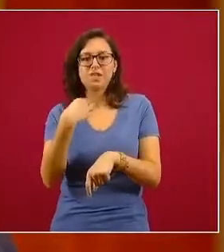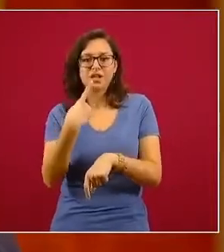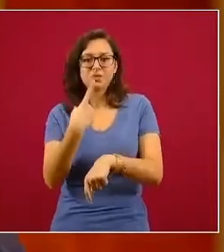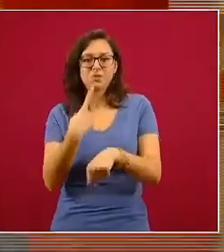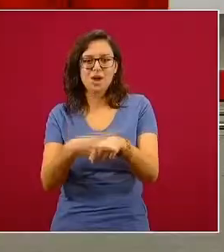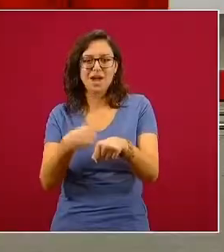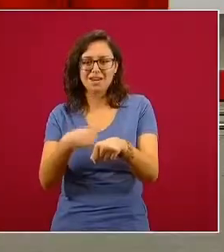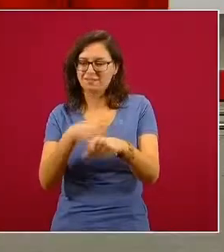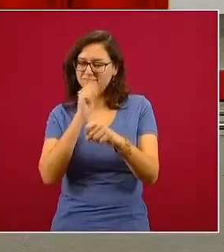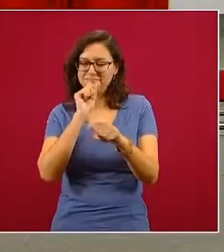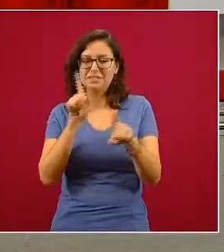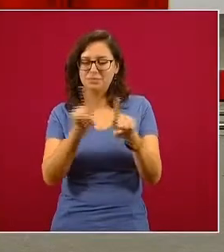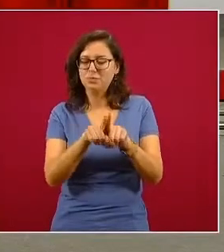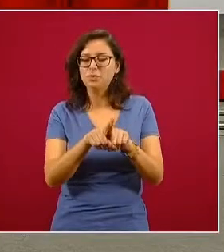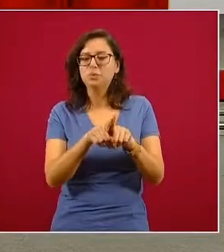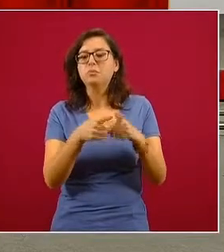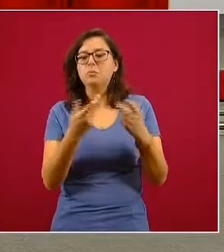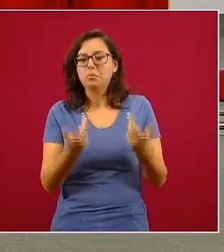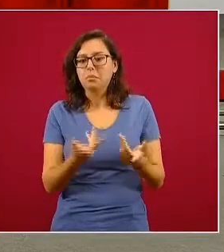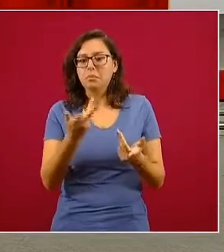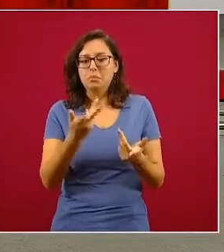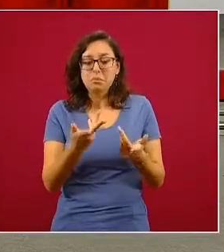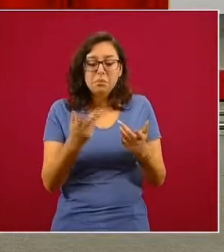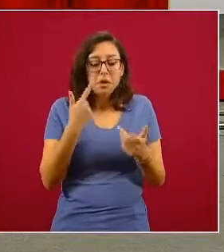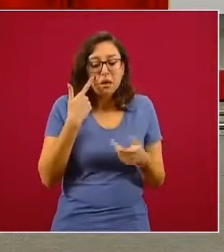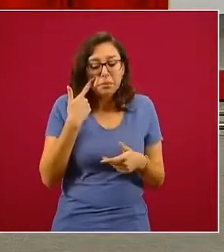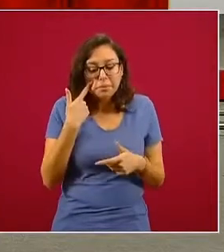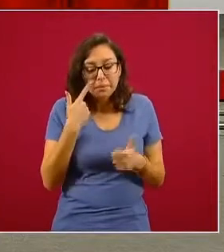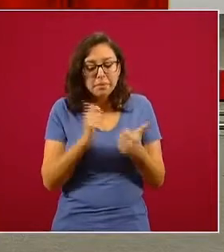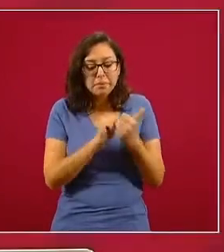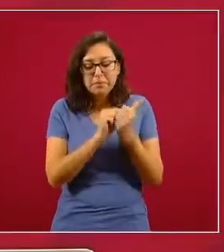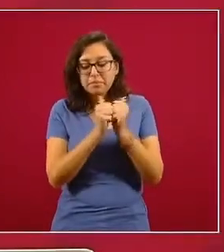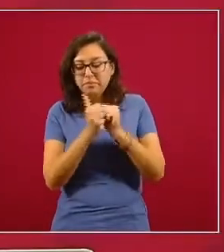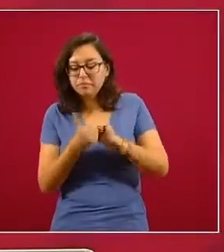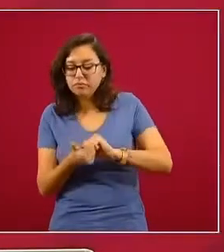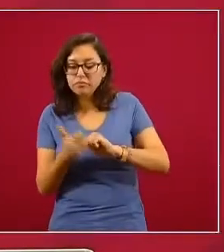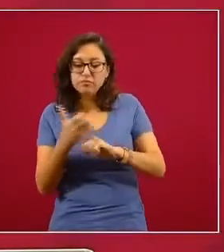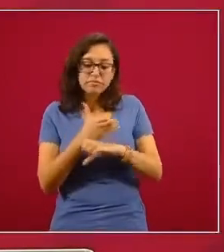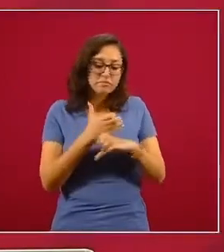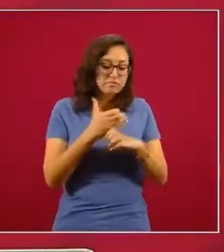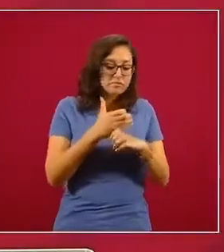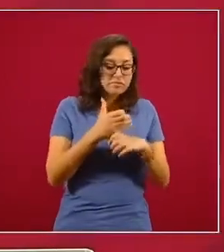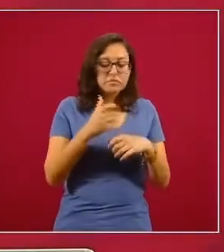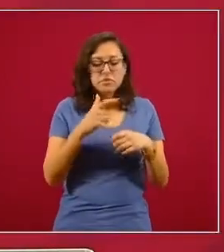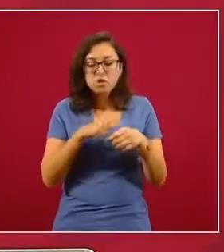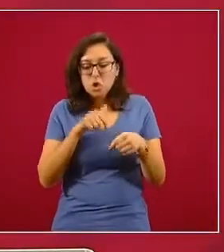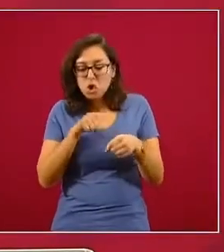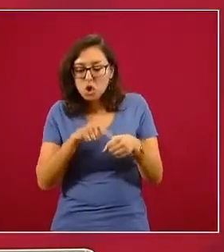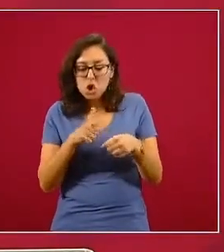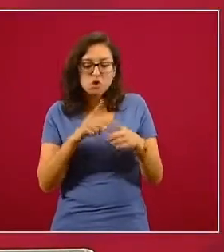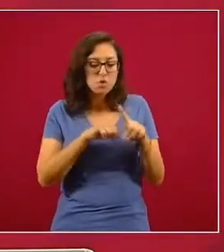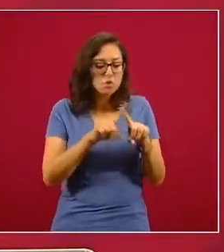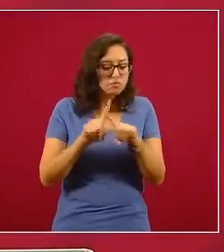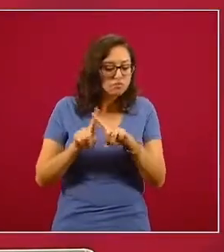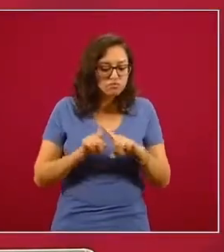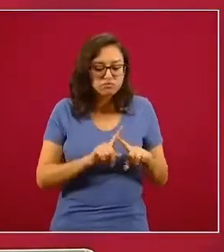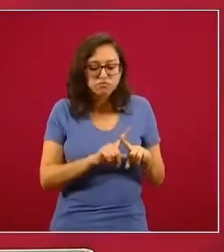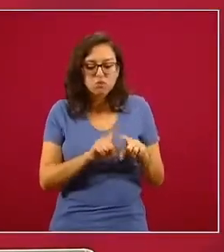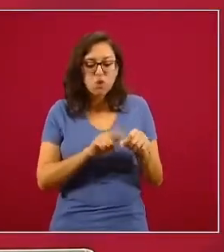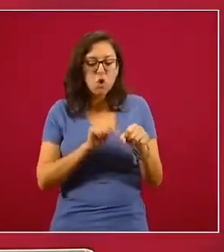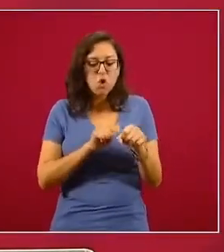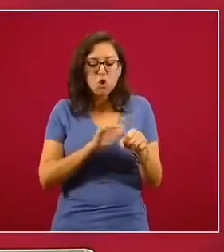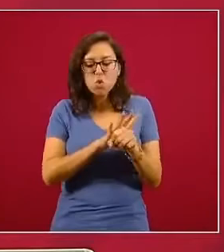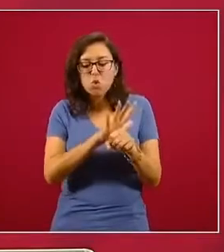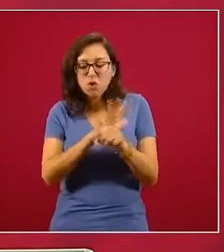personas con diabetes, y ahí se hace una reacción química, bioquímica, y se detecta una coloración